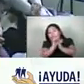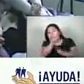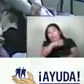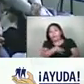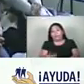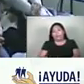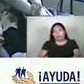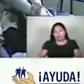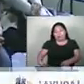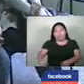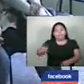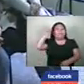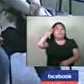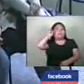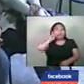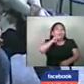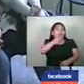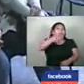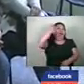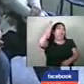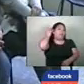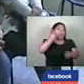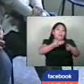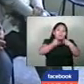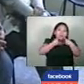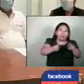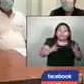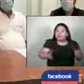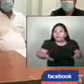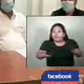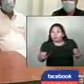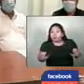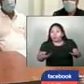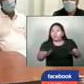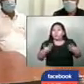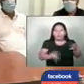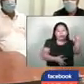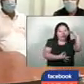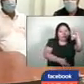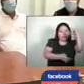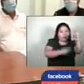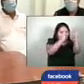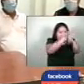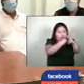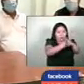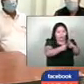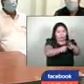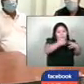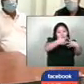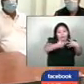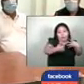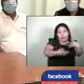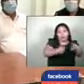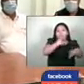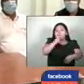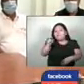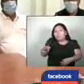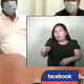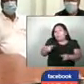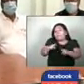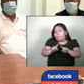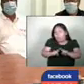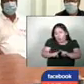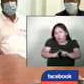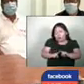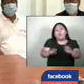cumpla su ofrecimiento público, que presente la reforma al sistema de pensiones, pero que